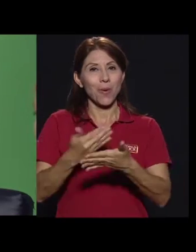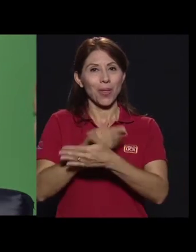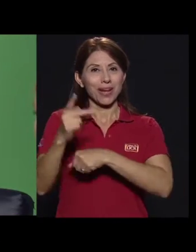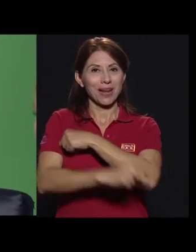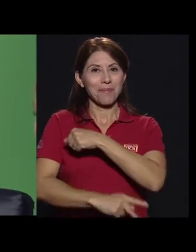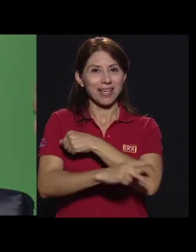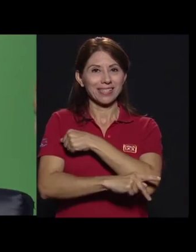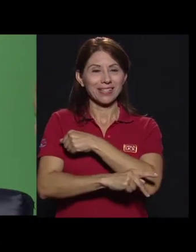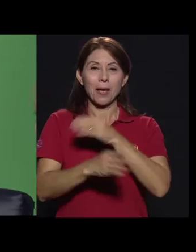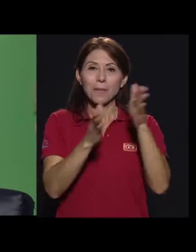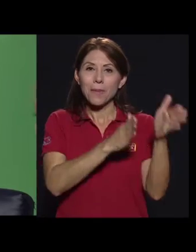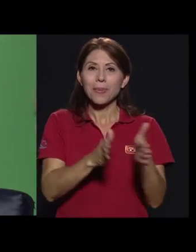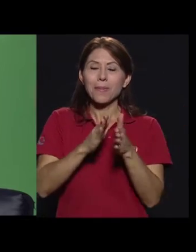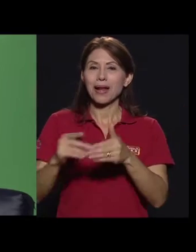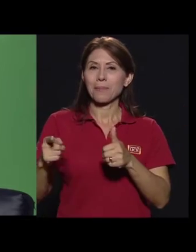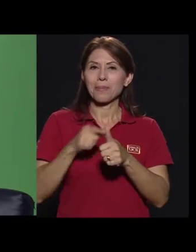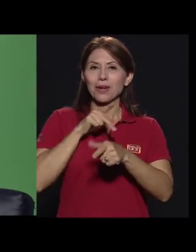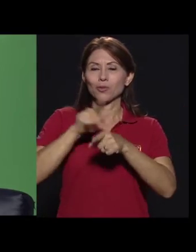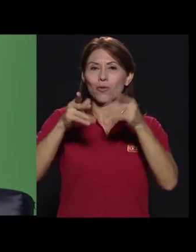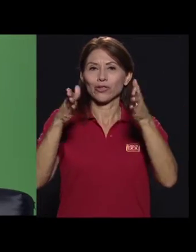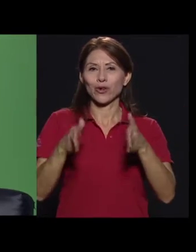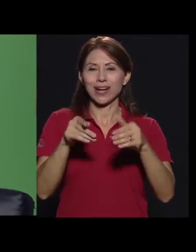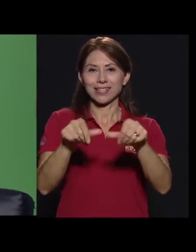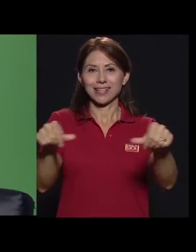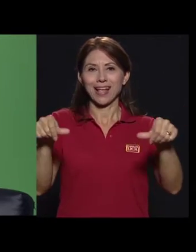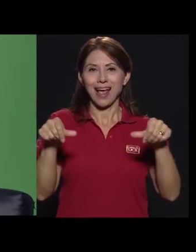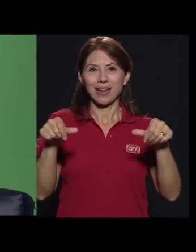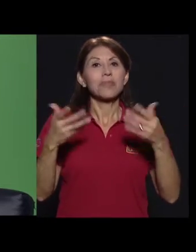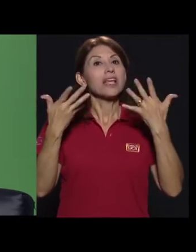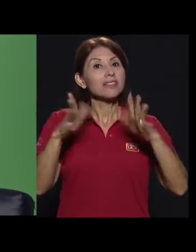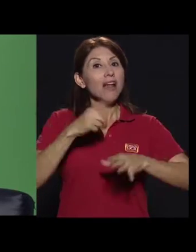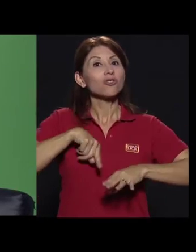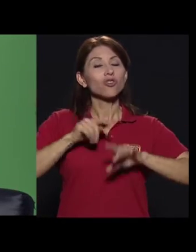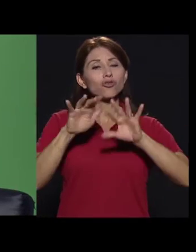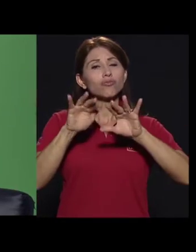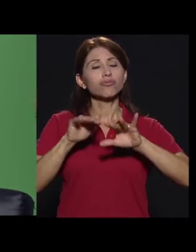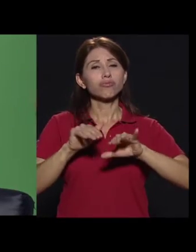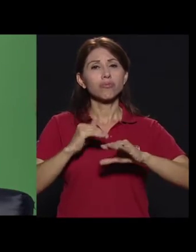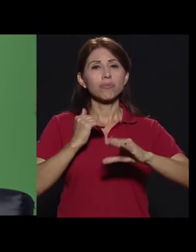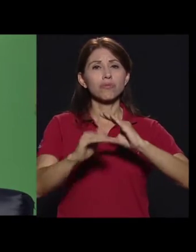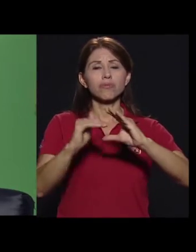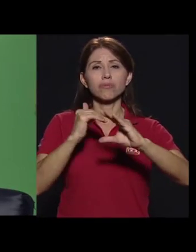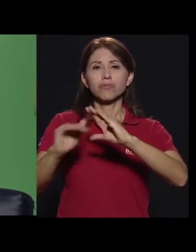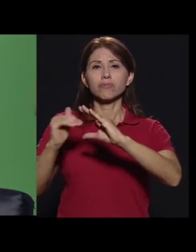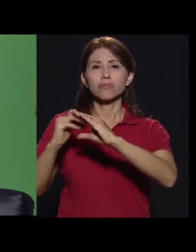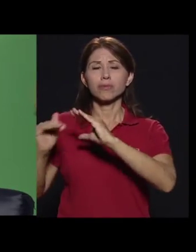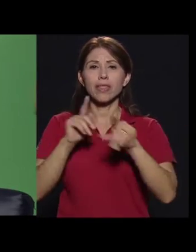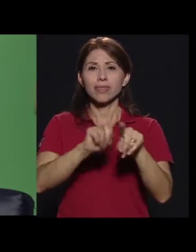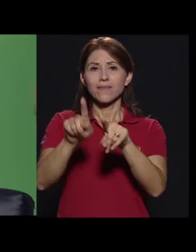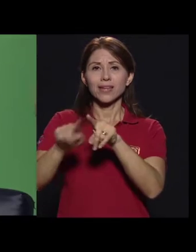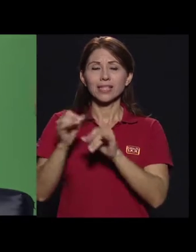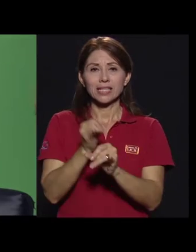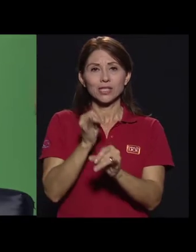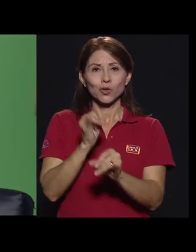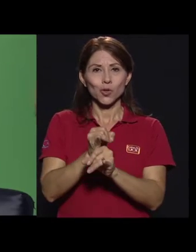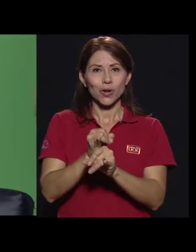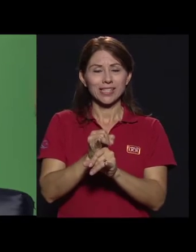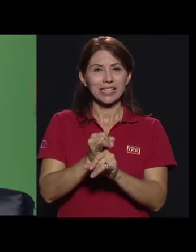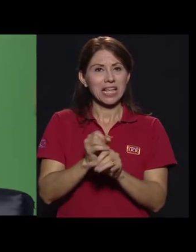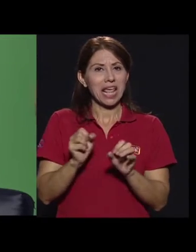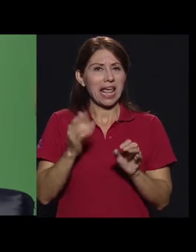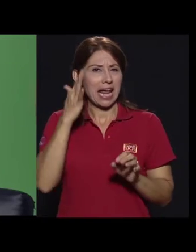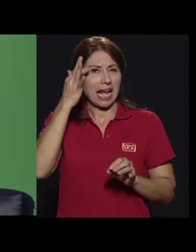los primeros profesionales en esta área. Por lo mismo, hemos enviado correos a las instituciones que creemos que pueden estar